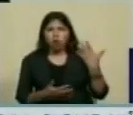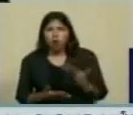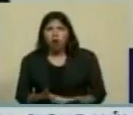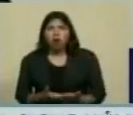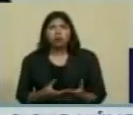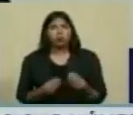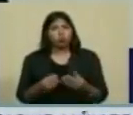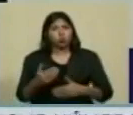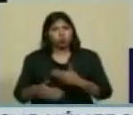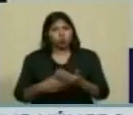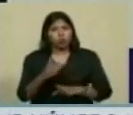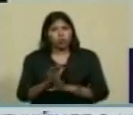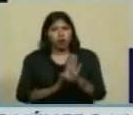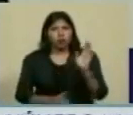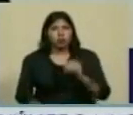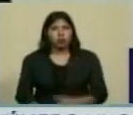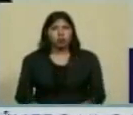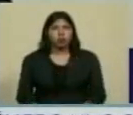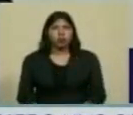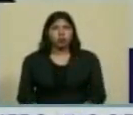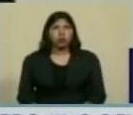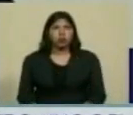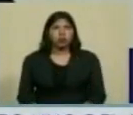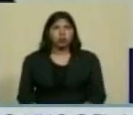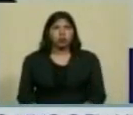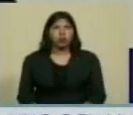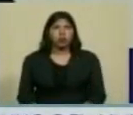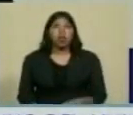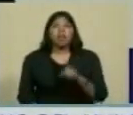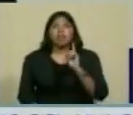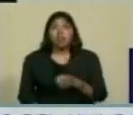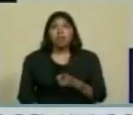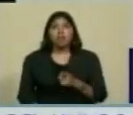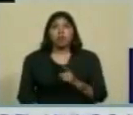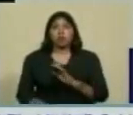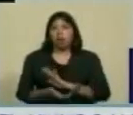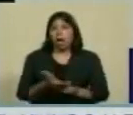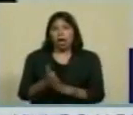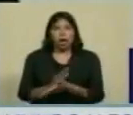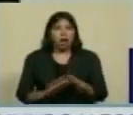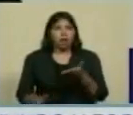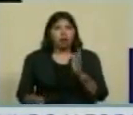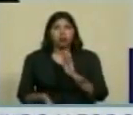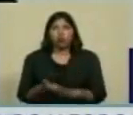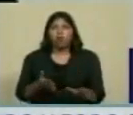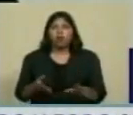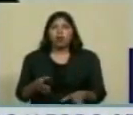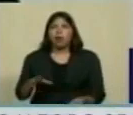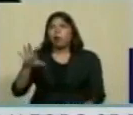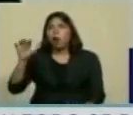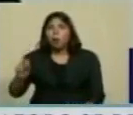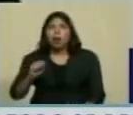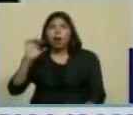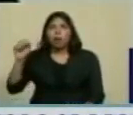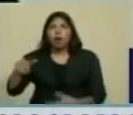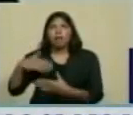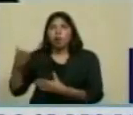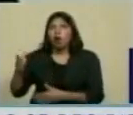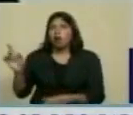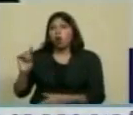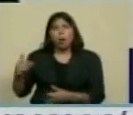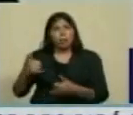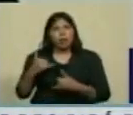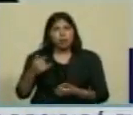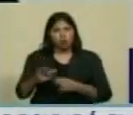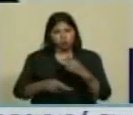en el 2016, debemos romper con el modelo rentista, y ya no solamente estamos aprendiendo a